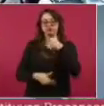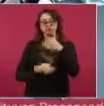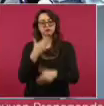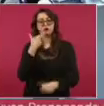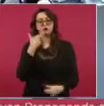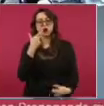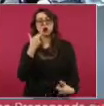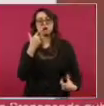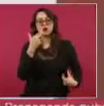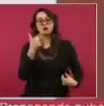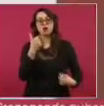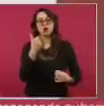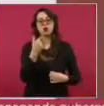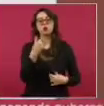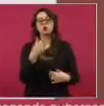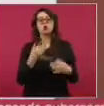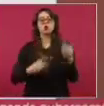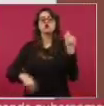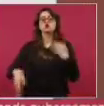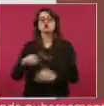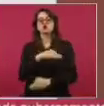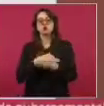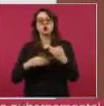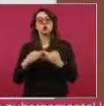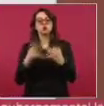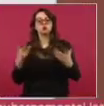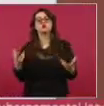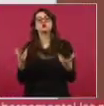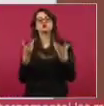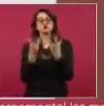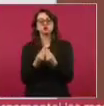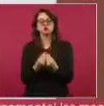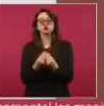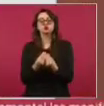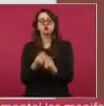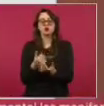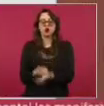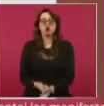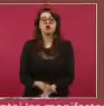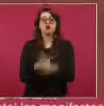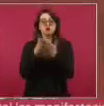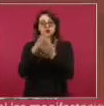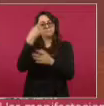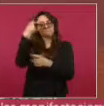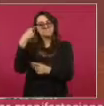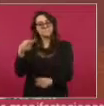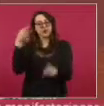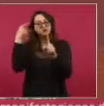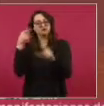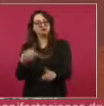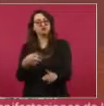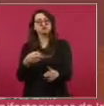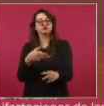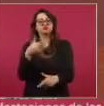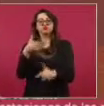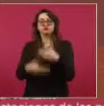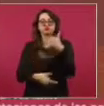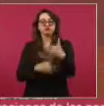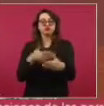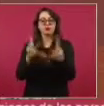México. Todo ello al haber contribuido de manera importante al mantenimiento innegable de la paz